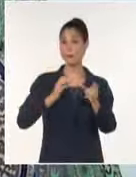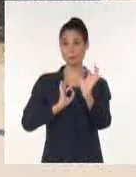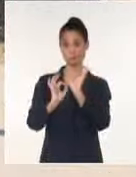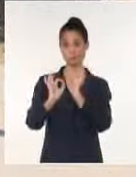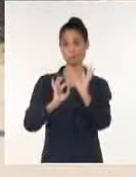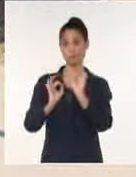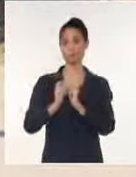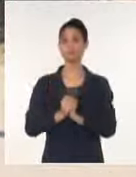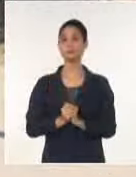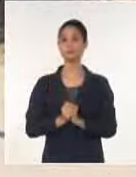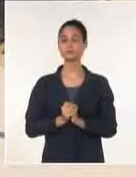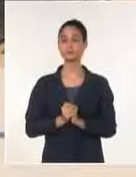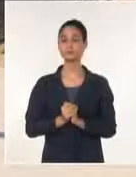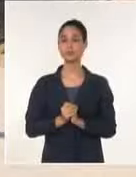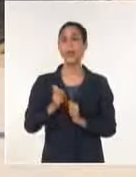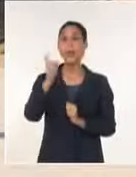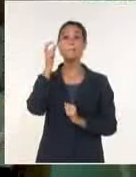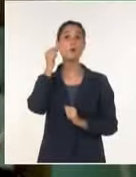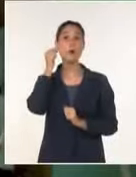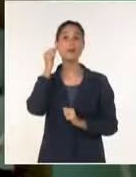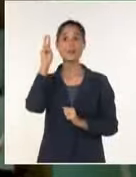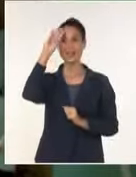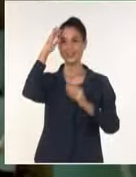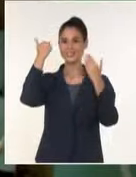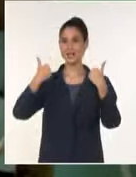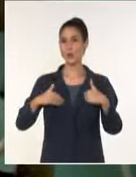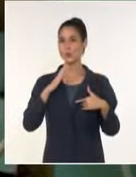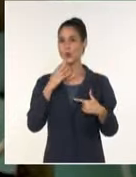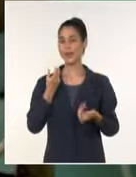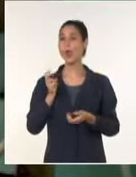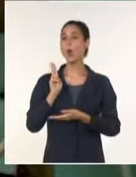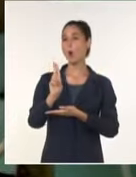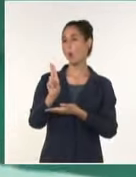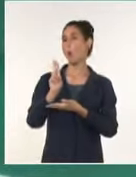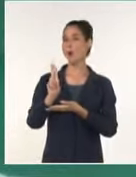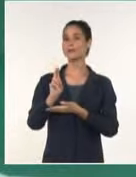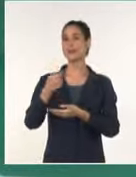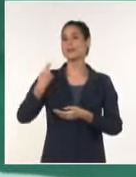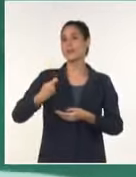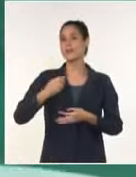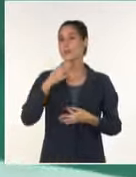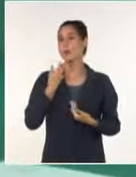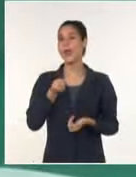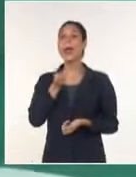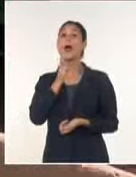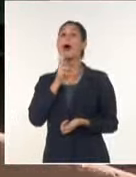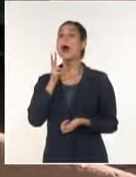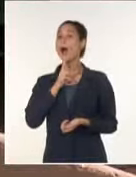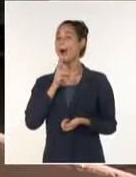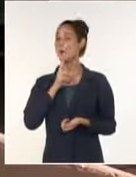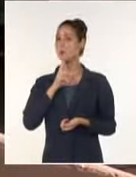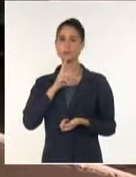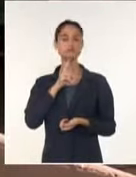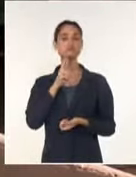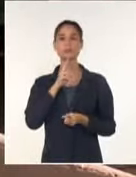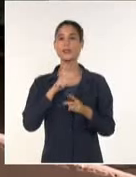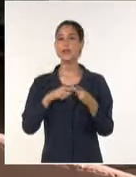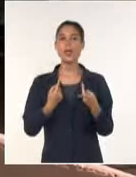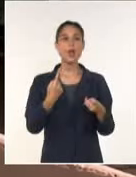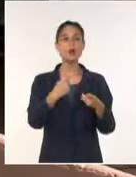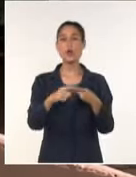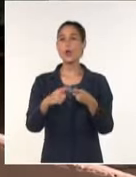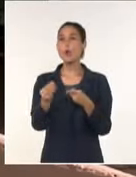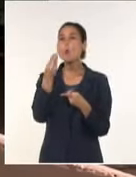de Salud insistió en mantener una correcta hidratación, no consumir alimentos de dudosa procedencia y mantener